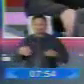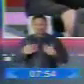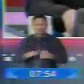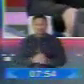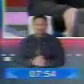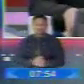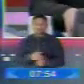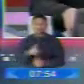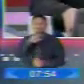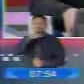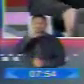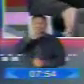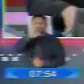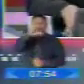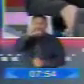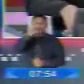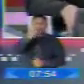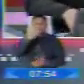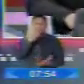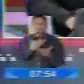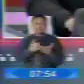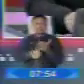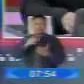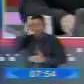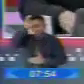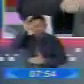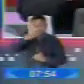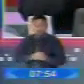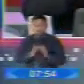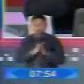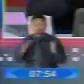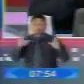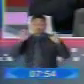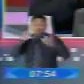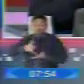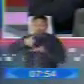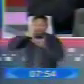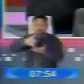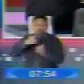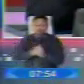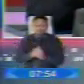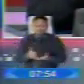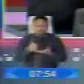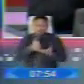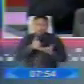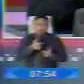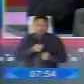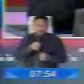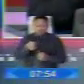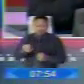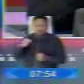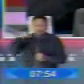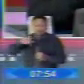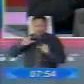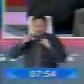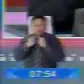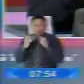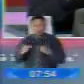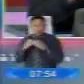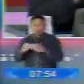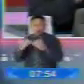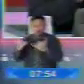Con Fernando Velasco, muchísimas gracias al ministro de Cultura. Hemos hablado amplio la entrega de las ayudas necesarias que necesita este gremio